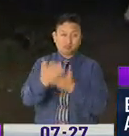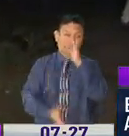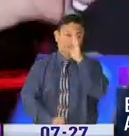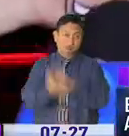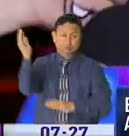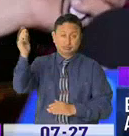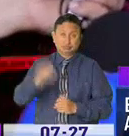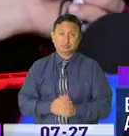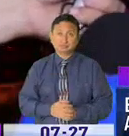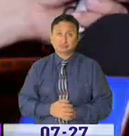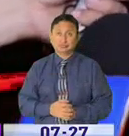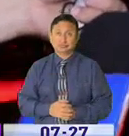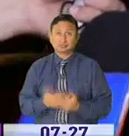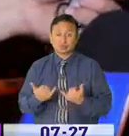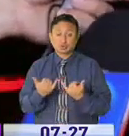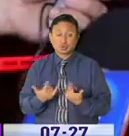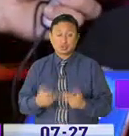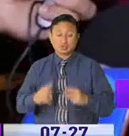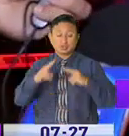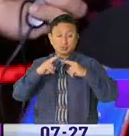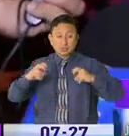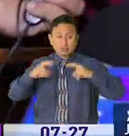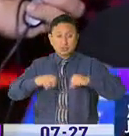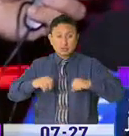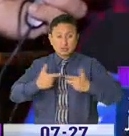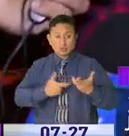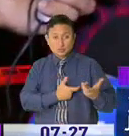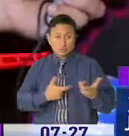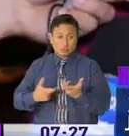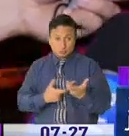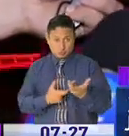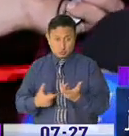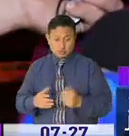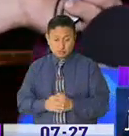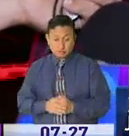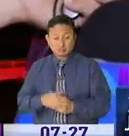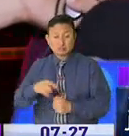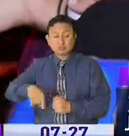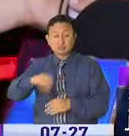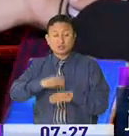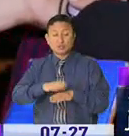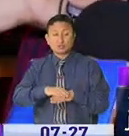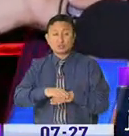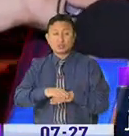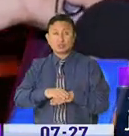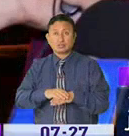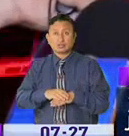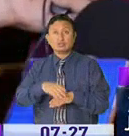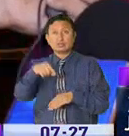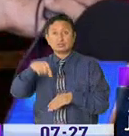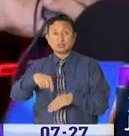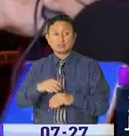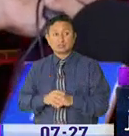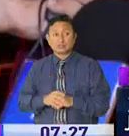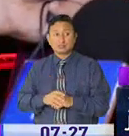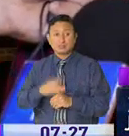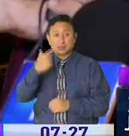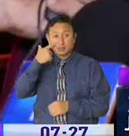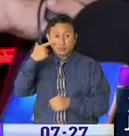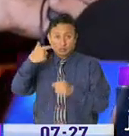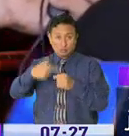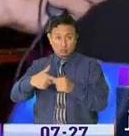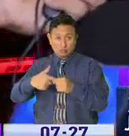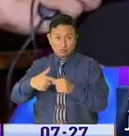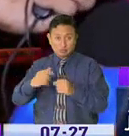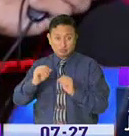investigador de incendios del Cuerpo de Bomberos determinó que fue producto de una acción de combustible. La quema es total, o sea, el vehículo